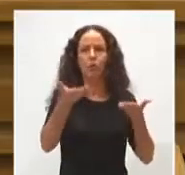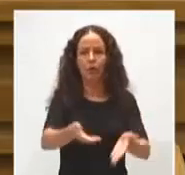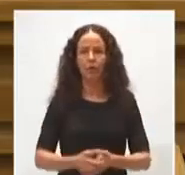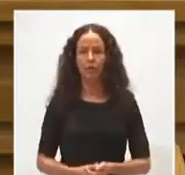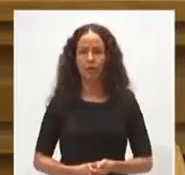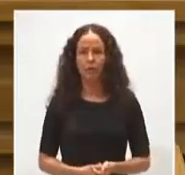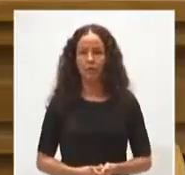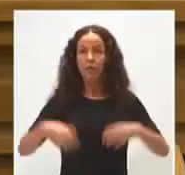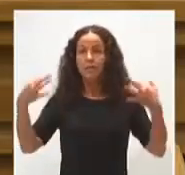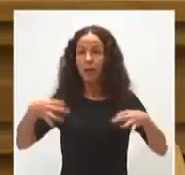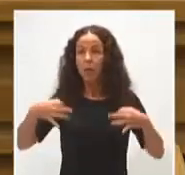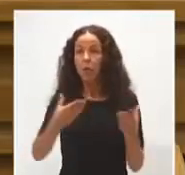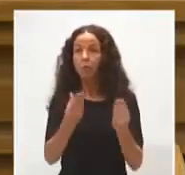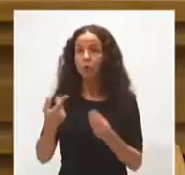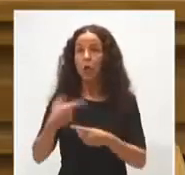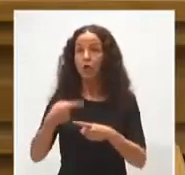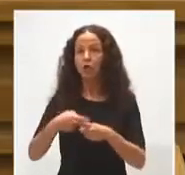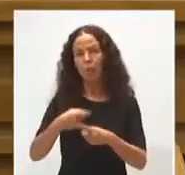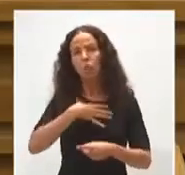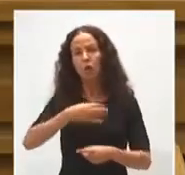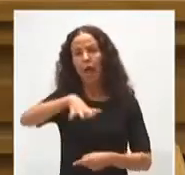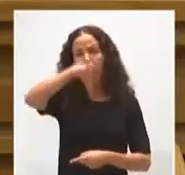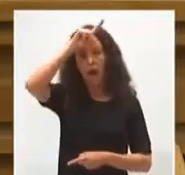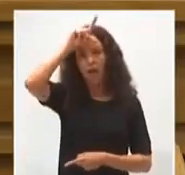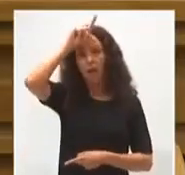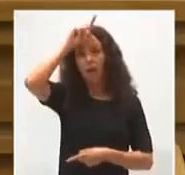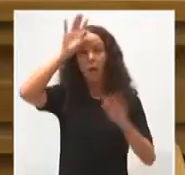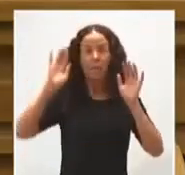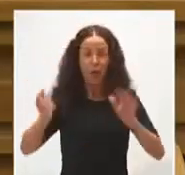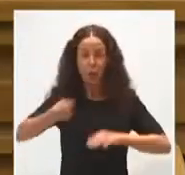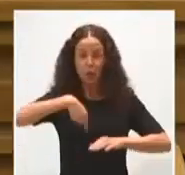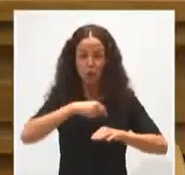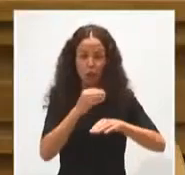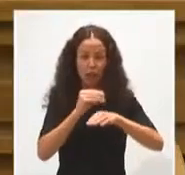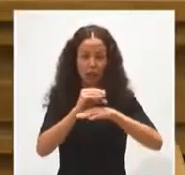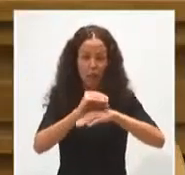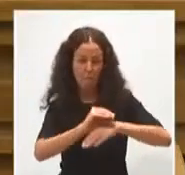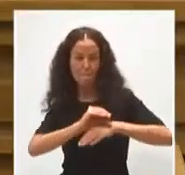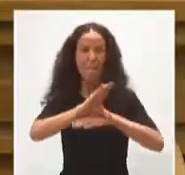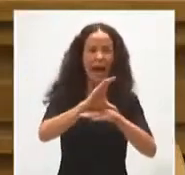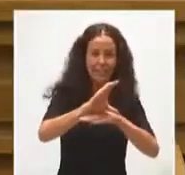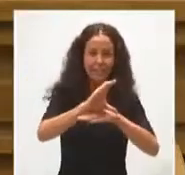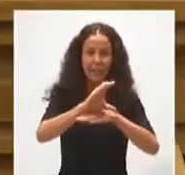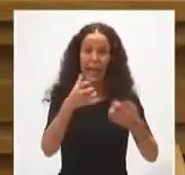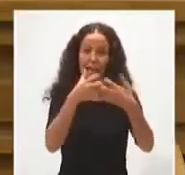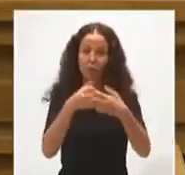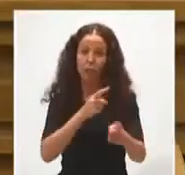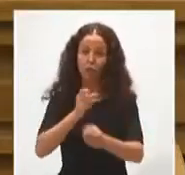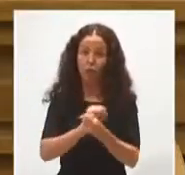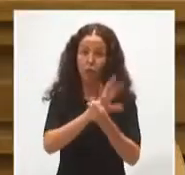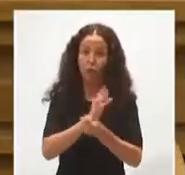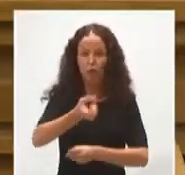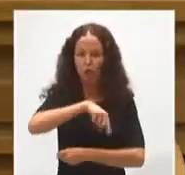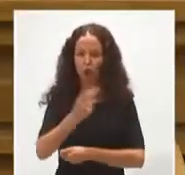seguramente muchas cosas de las que nos pondremos arrepentir pero de haber puesto más dinero que nadie para la lucha contra el kobe y de haber puesto más dinero que nadie